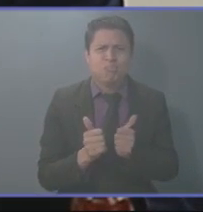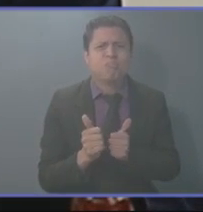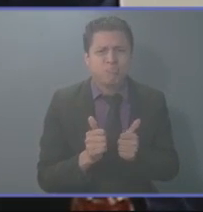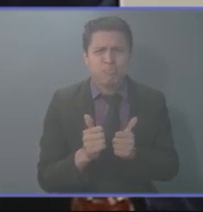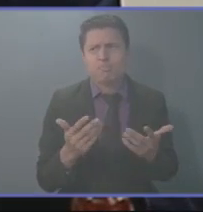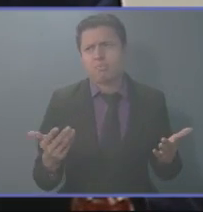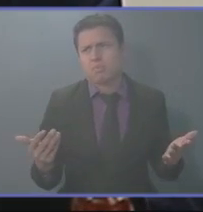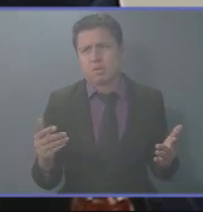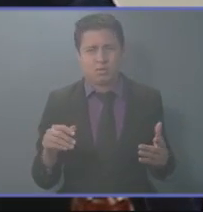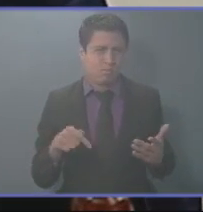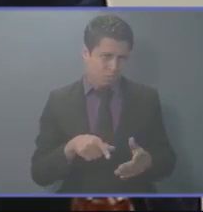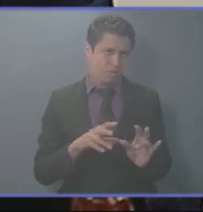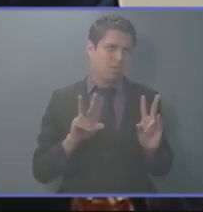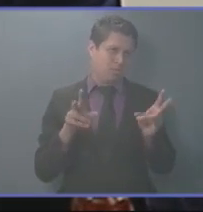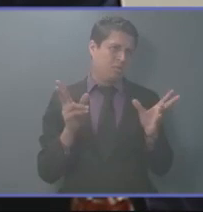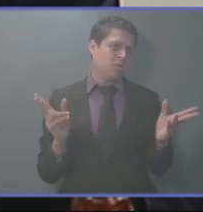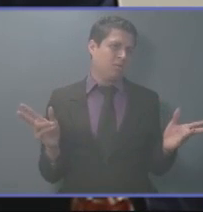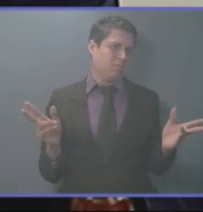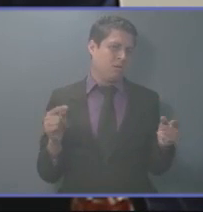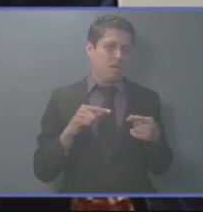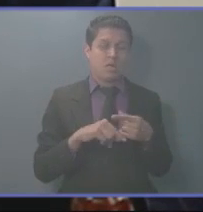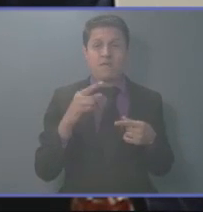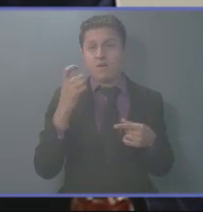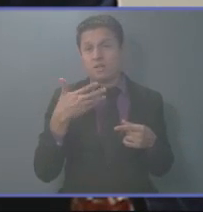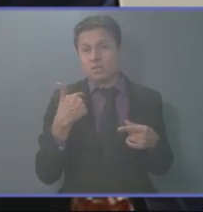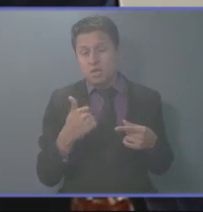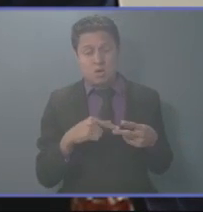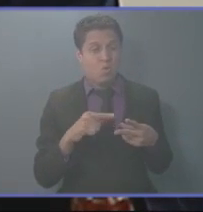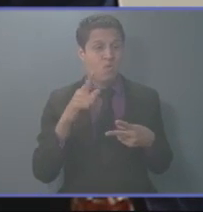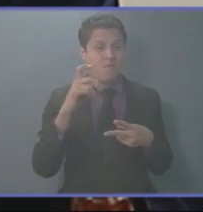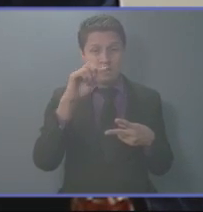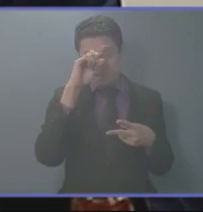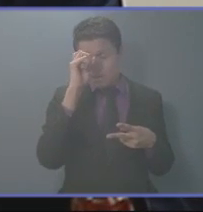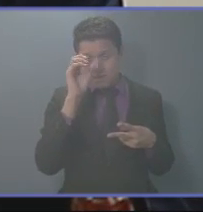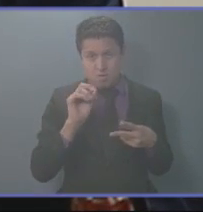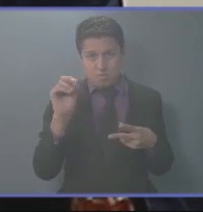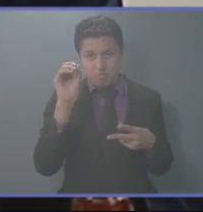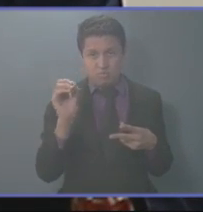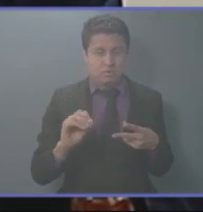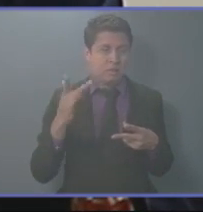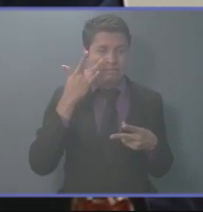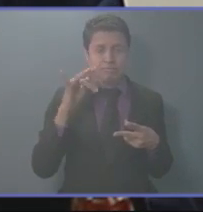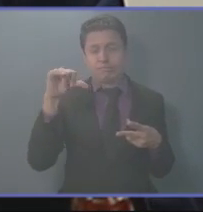región, la tasa de desempleo más alta en la región.